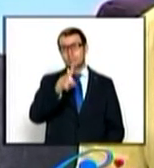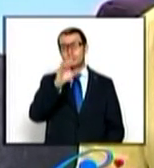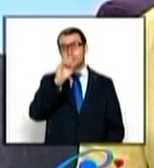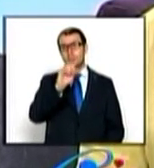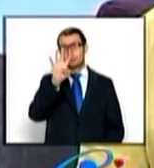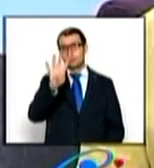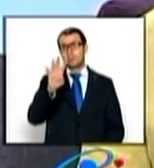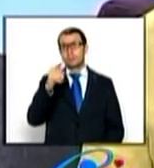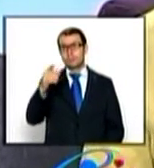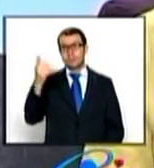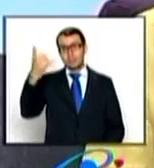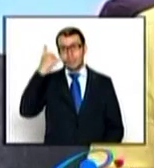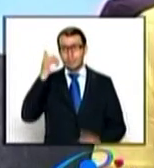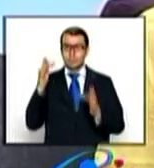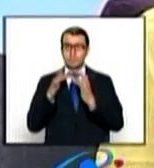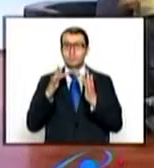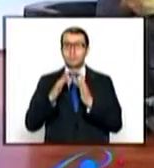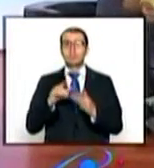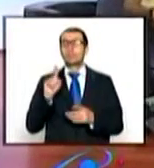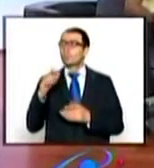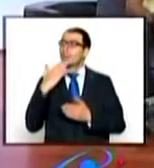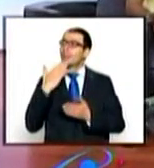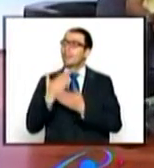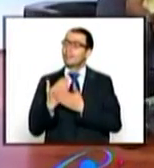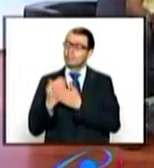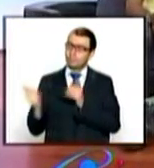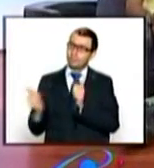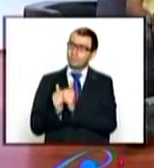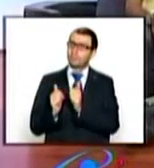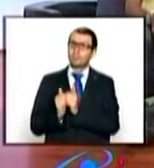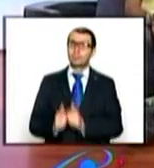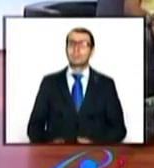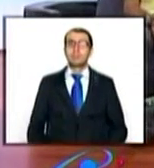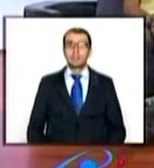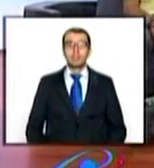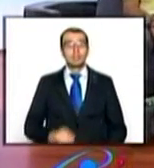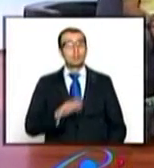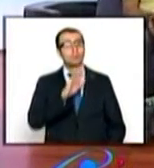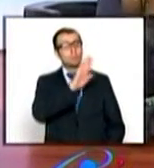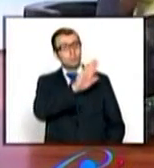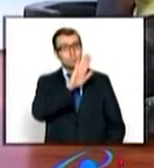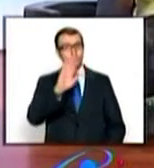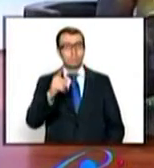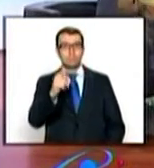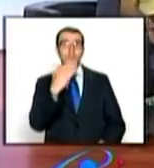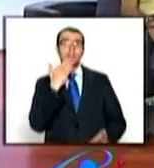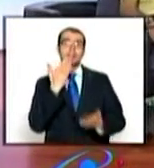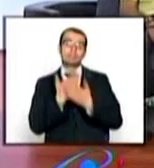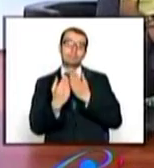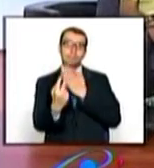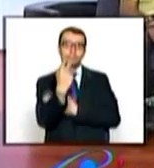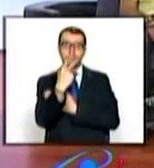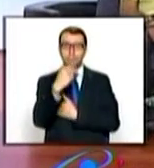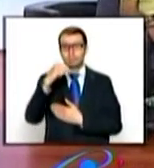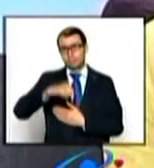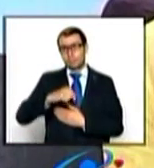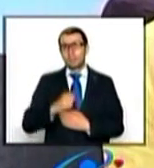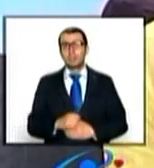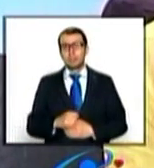330-7104. Quiero agradecerle, muchas gracias doctor Freddy por estar con nosotros y a todos ustedes, gracias por compartir este espacio y no